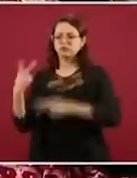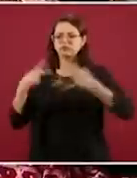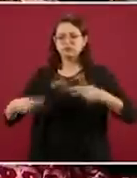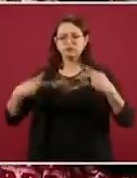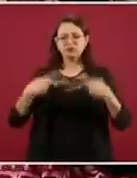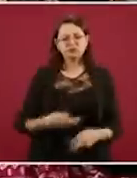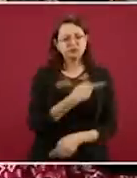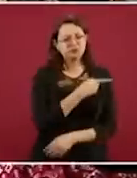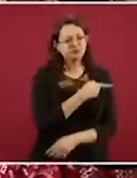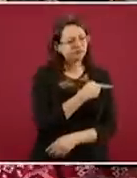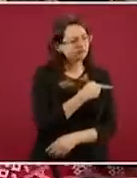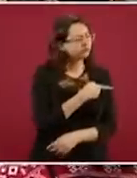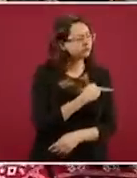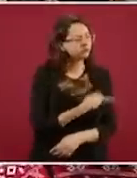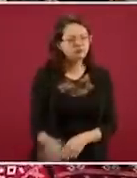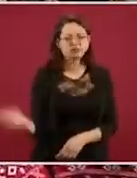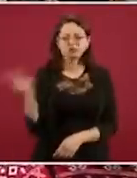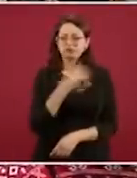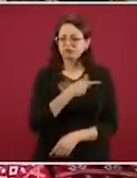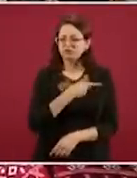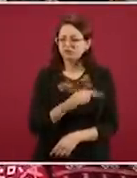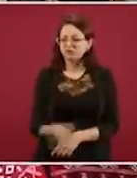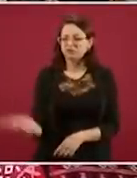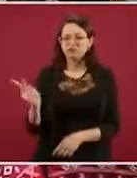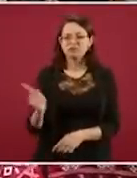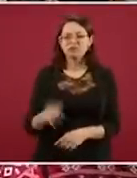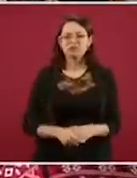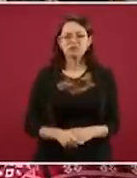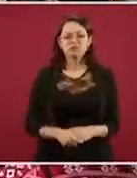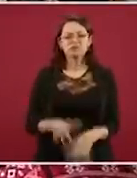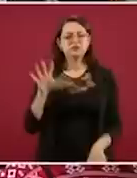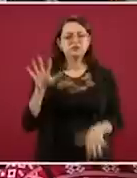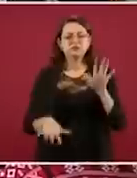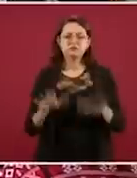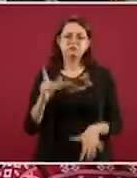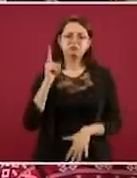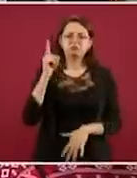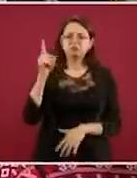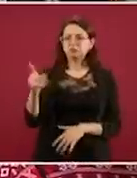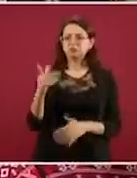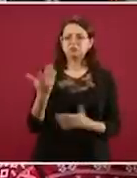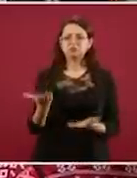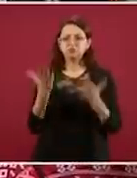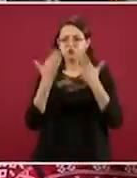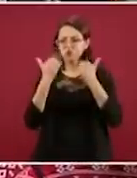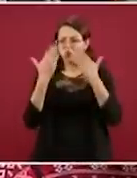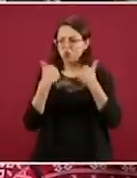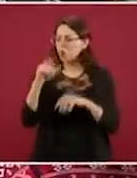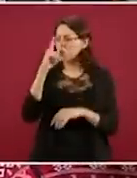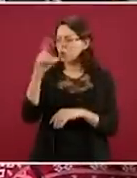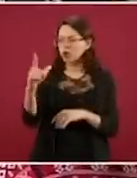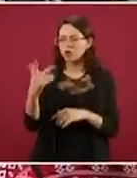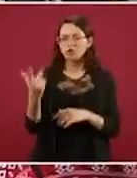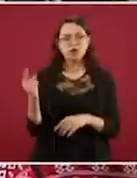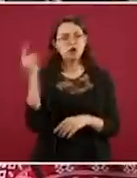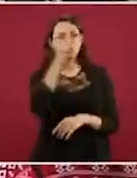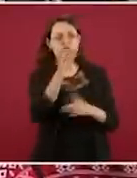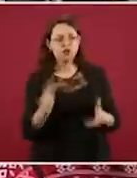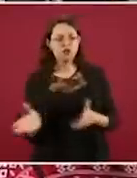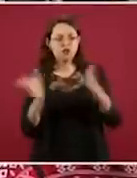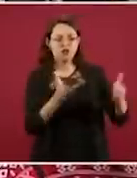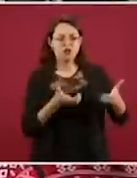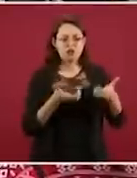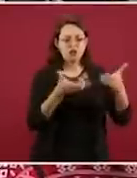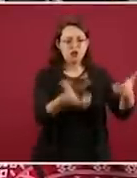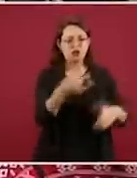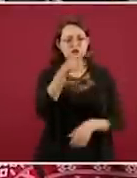pobre. Vienen y, por cierto, que luego ni hay luz acá atrás en la calle, y creo que es hay una petición a la alcaldía